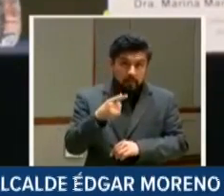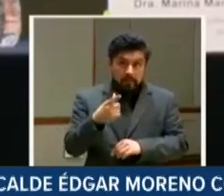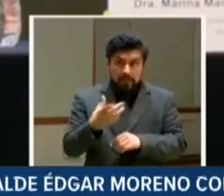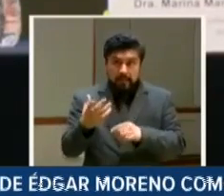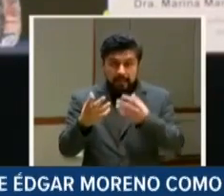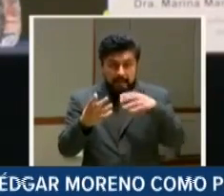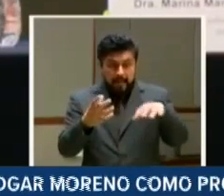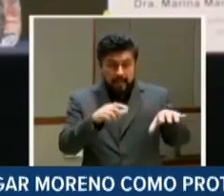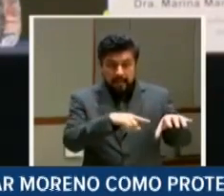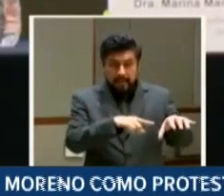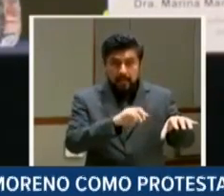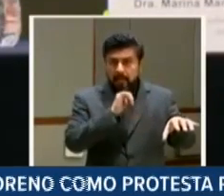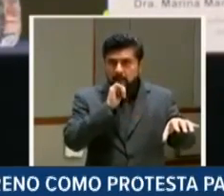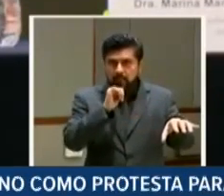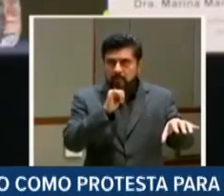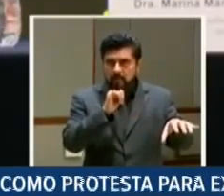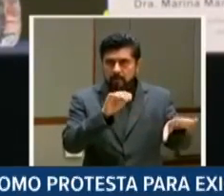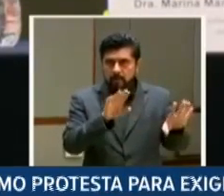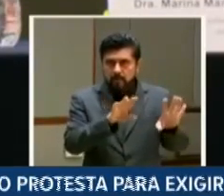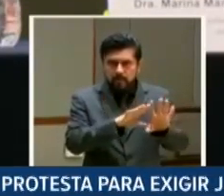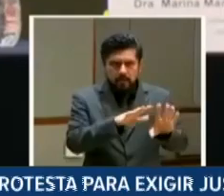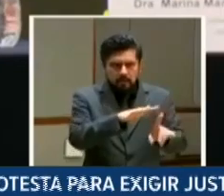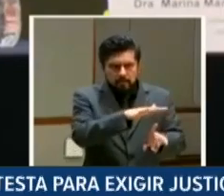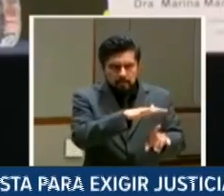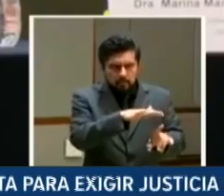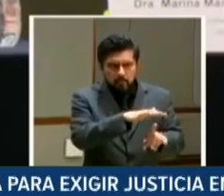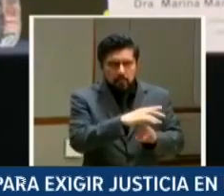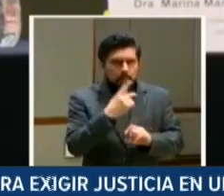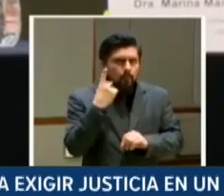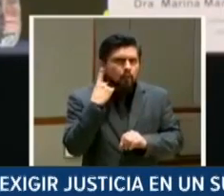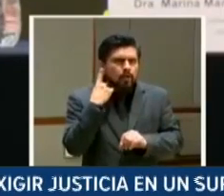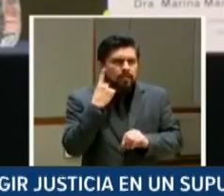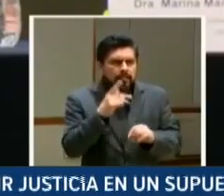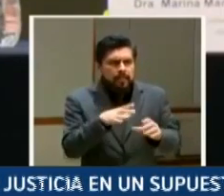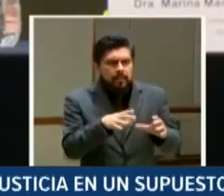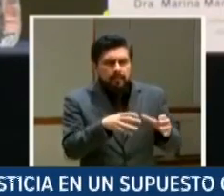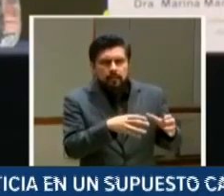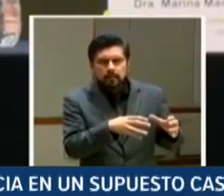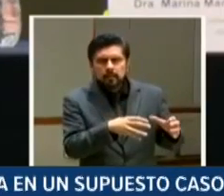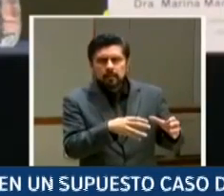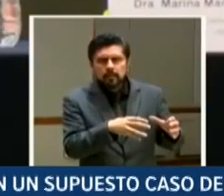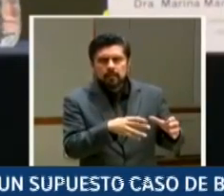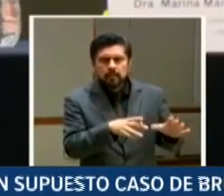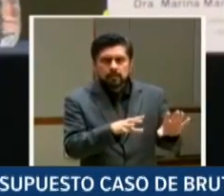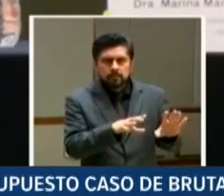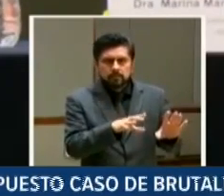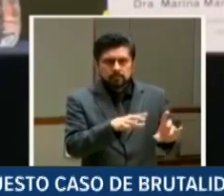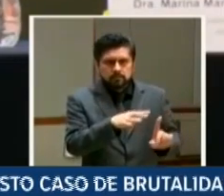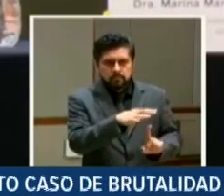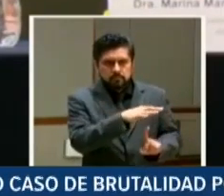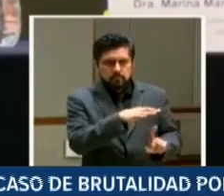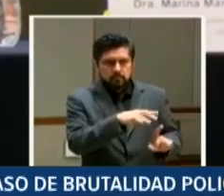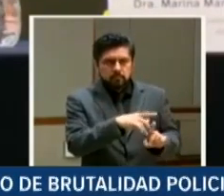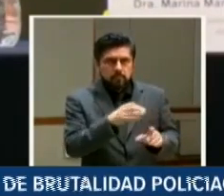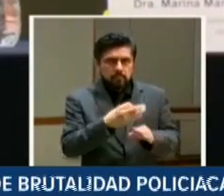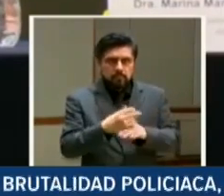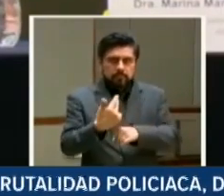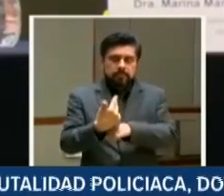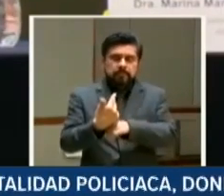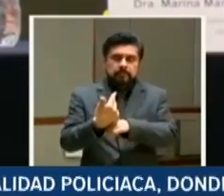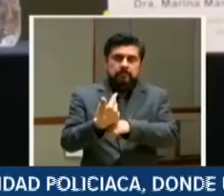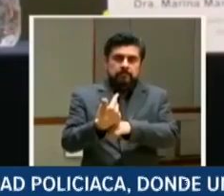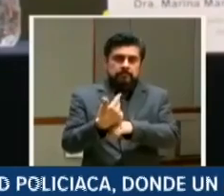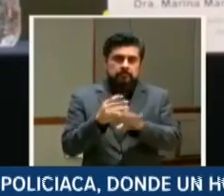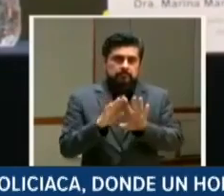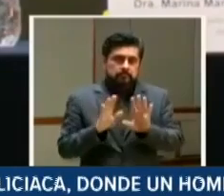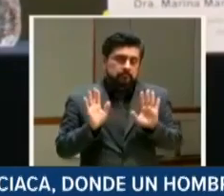es violencia, que es que la política, híjole, y me están grabando, es pinche,